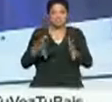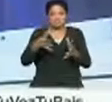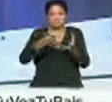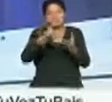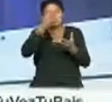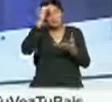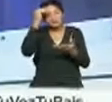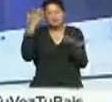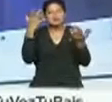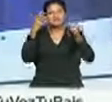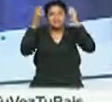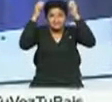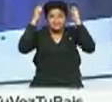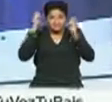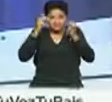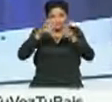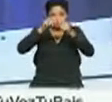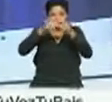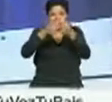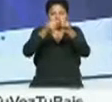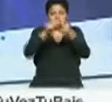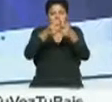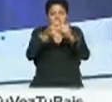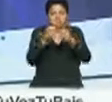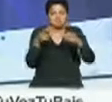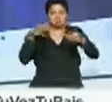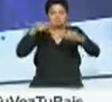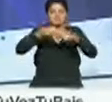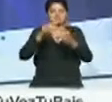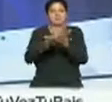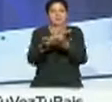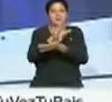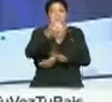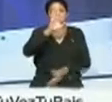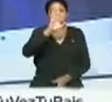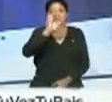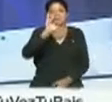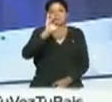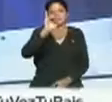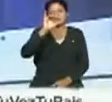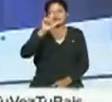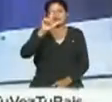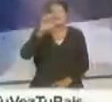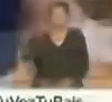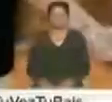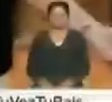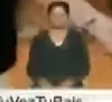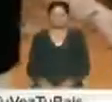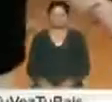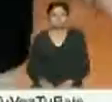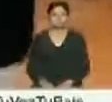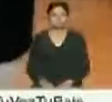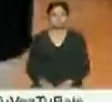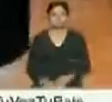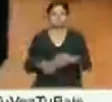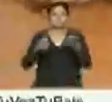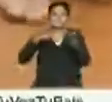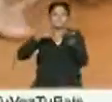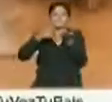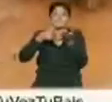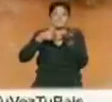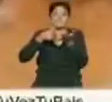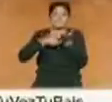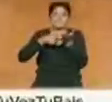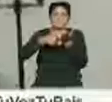oficio de la elaboración del sombrero de paja toquilla asisten a la escuela Taller de Pile. Veamos. El ministro de Comercio Exterior,